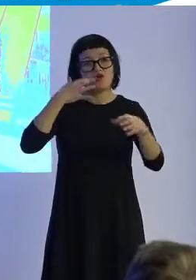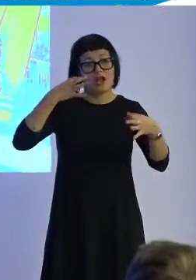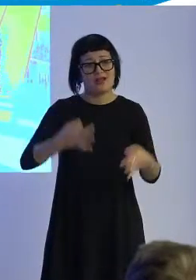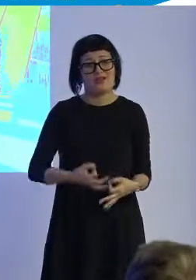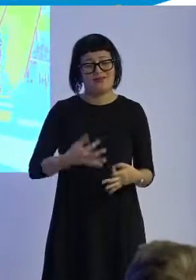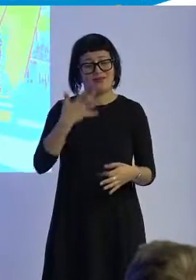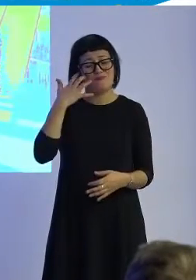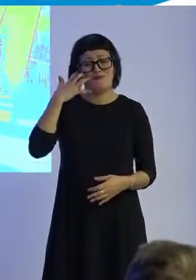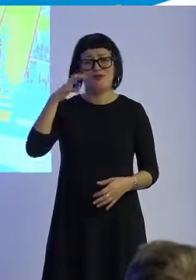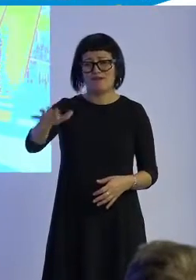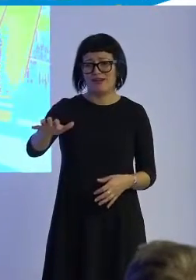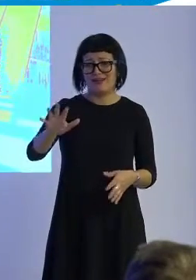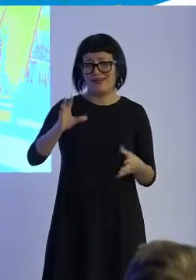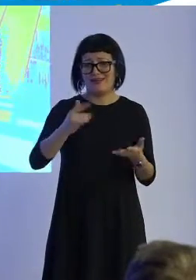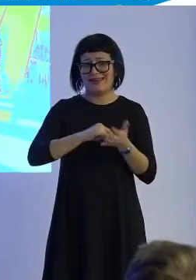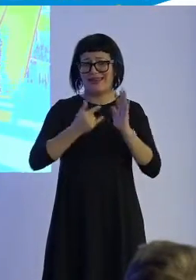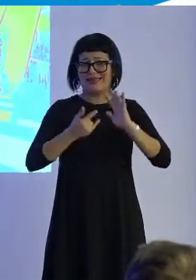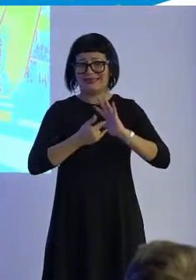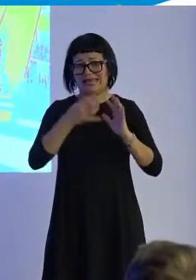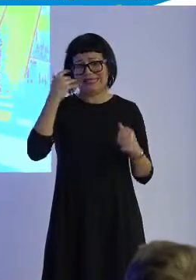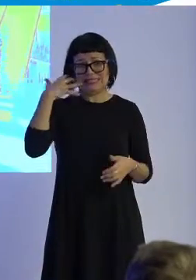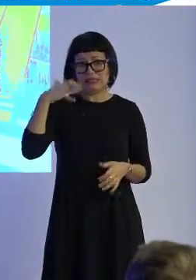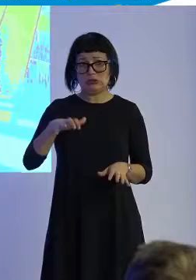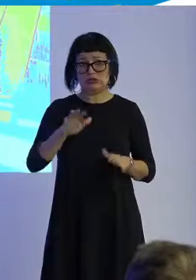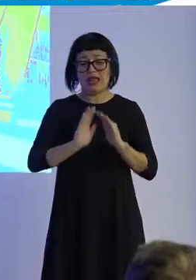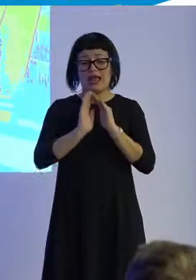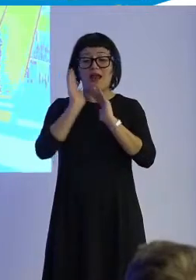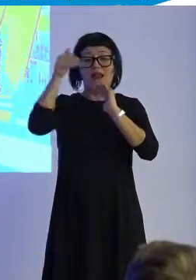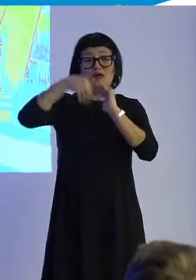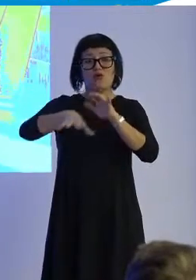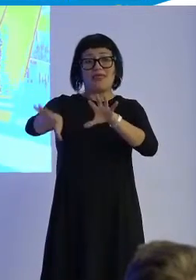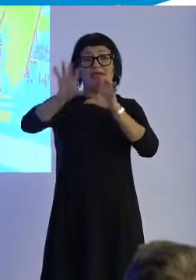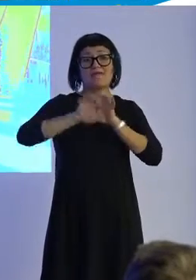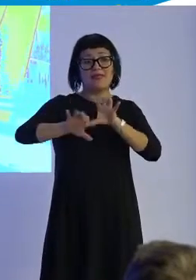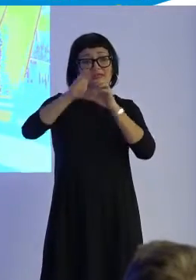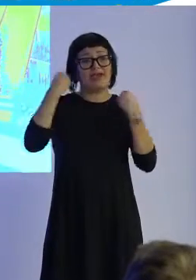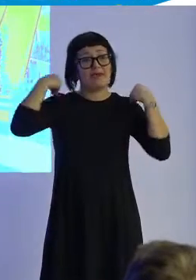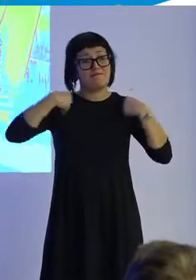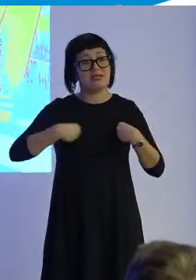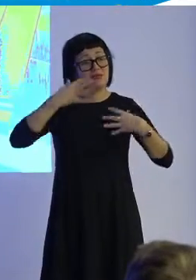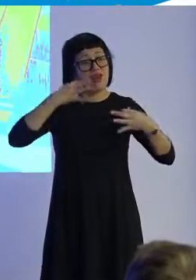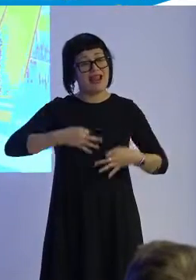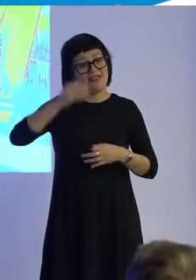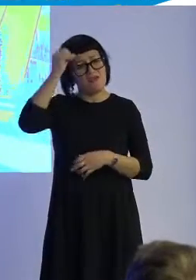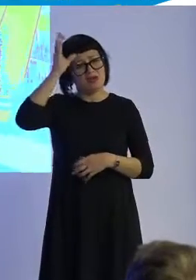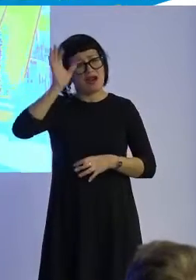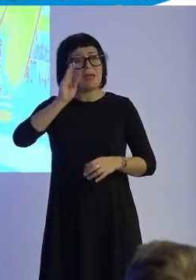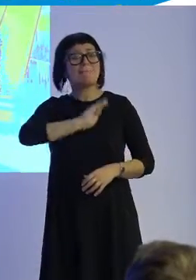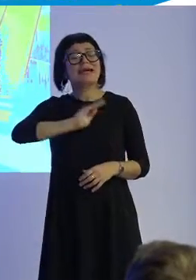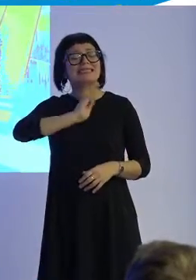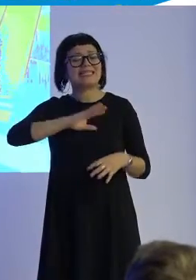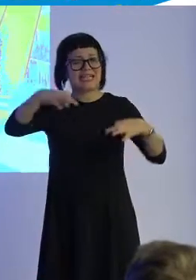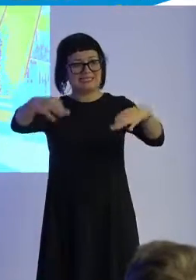muy freak y muy de técnicos, lo que es la curva de aprendizaje de hacer realidad virtual es bastante